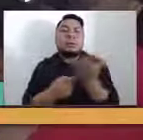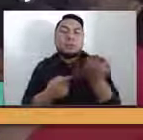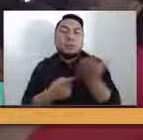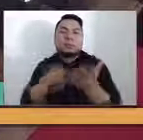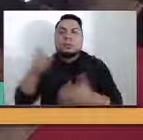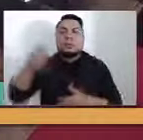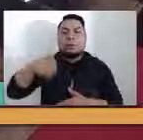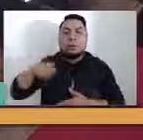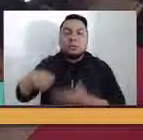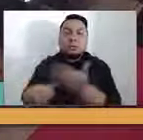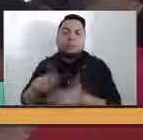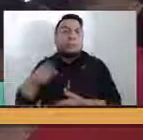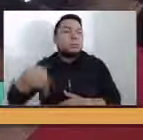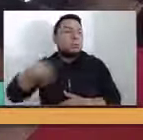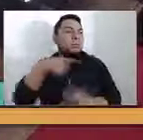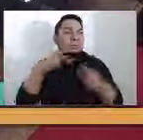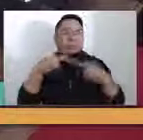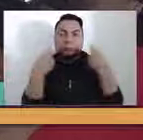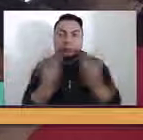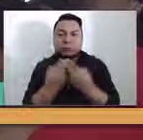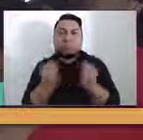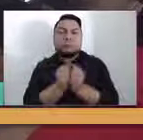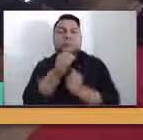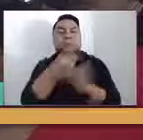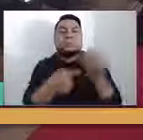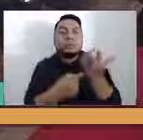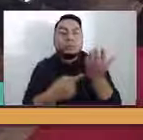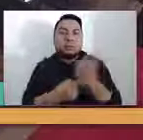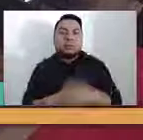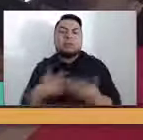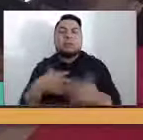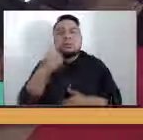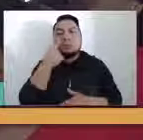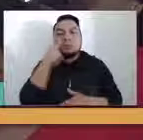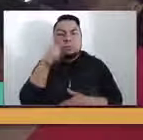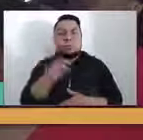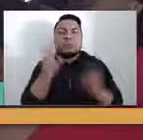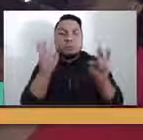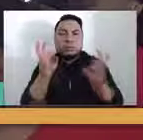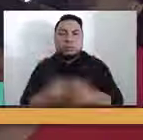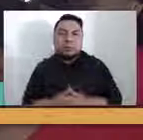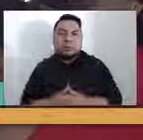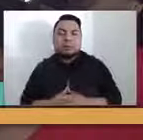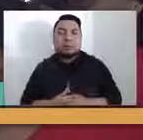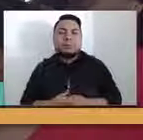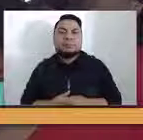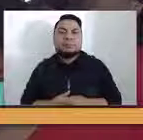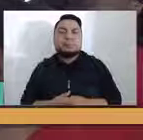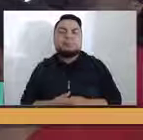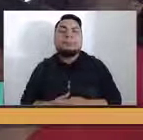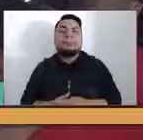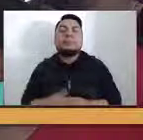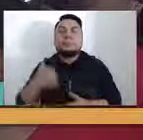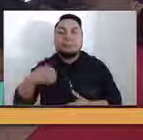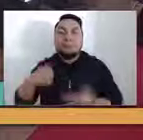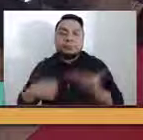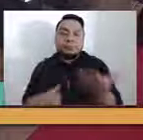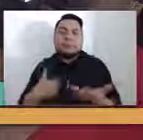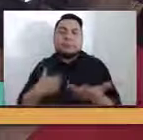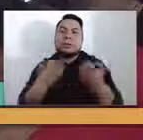los alcaldes. Nos hemos reunido con los técnicos que conocen la materia. Señor alcalde,